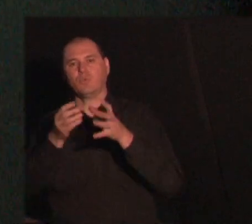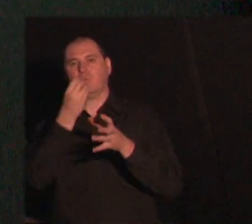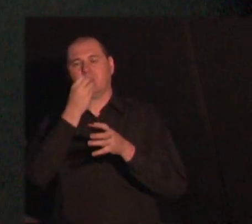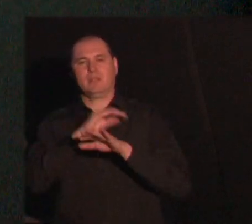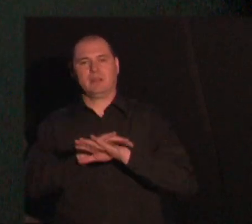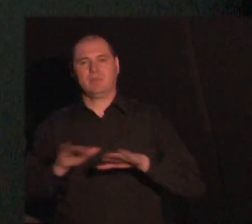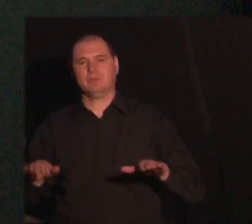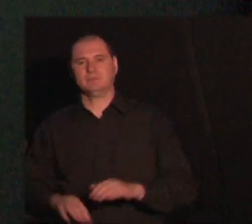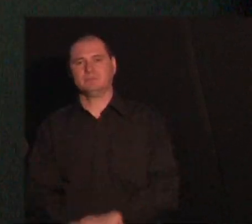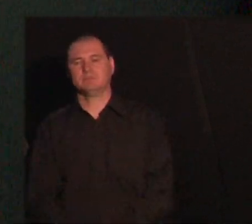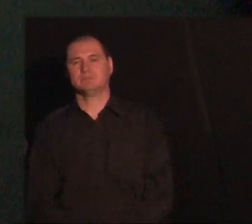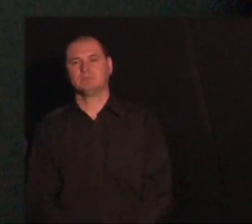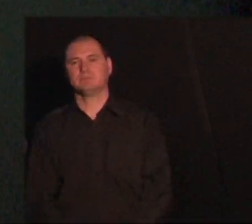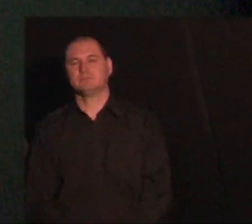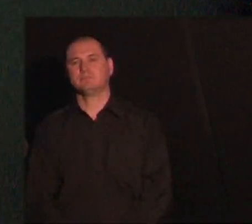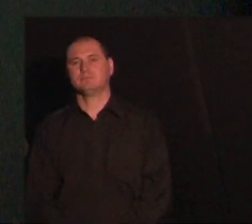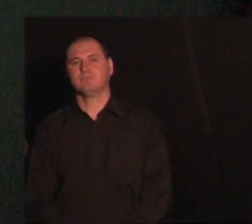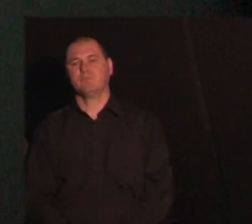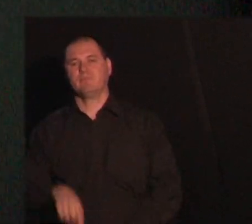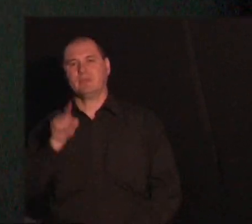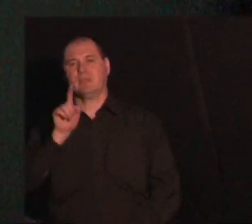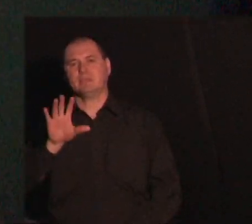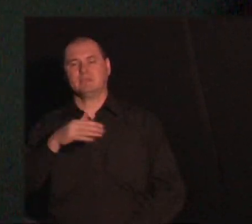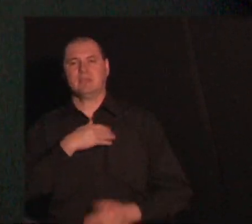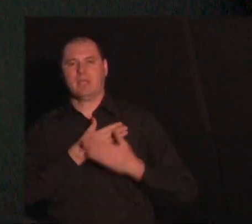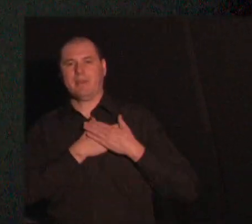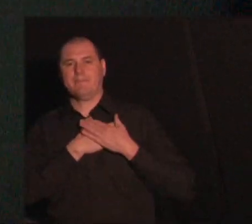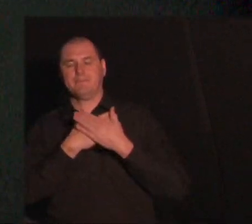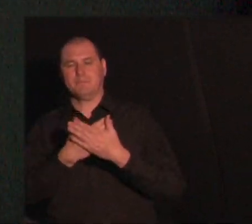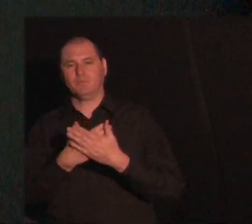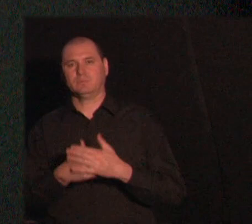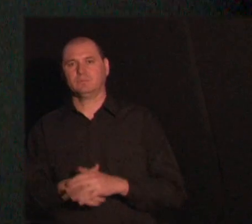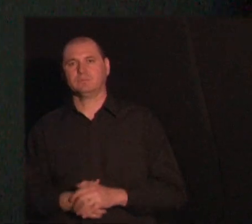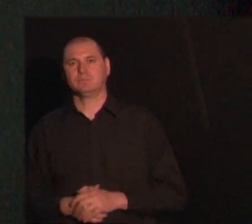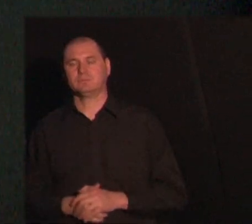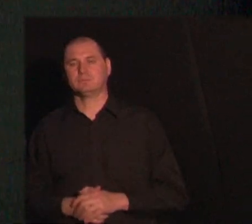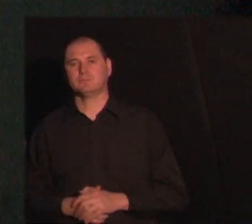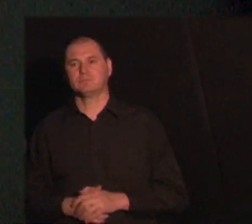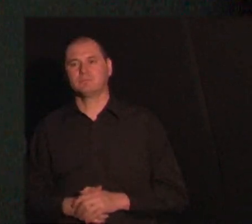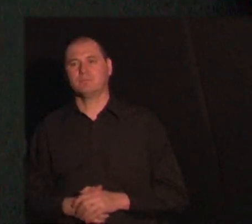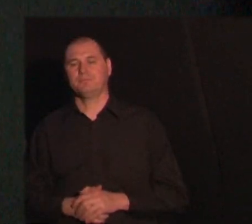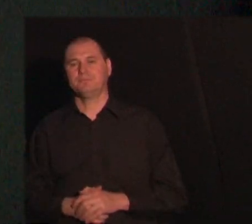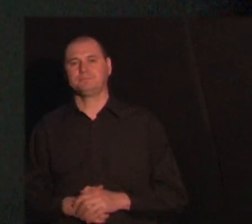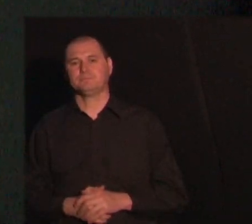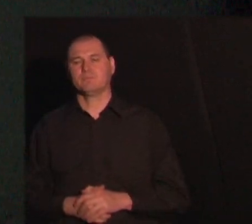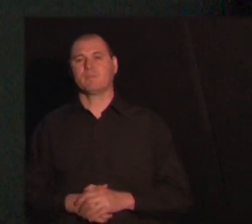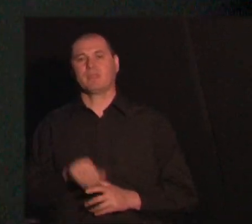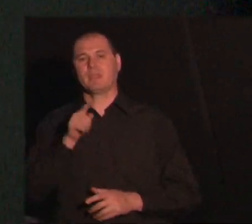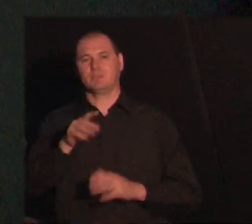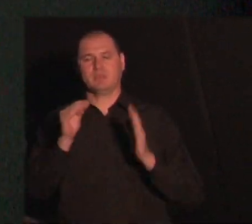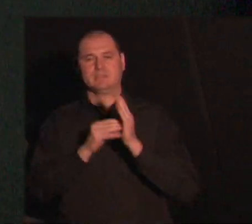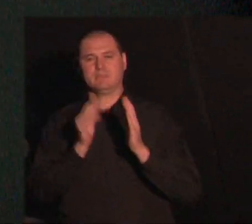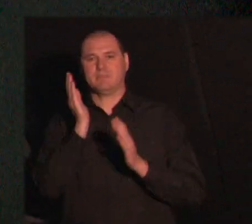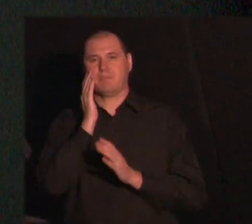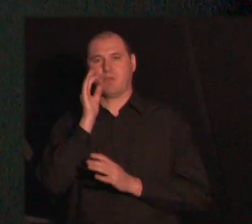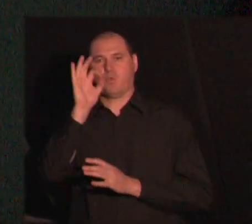ya está. Eso era un afecto de amor, la atención. Era de llevar comida en la casa. Y eso es lo que hacía mi mamá, por eso